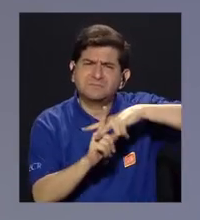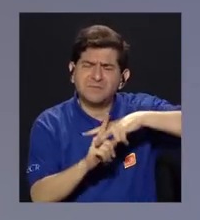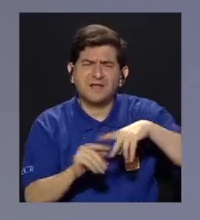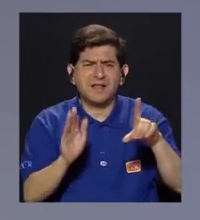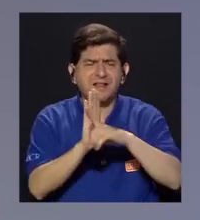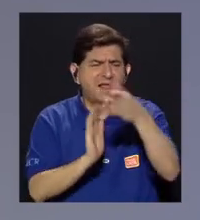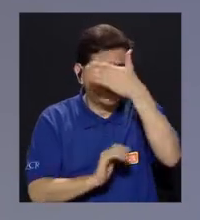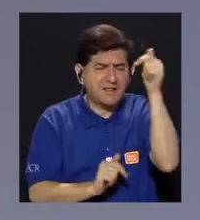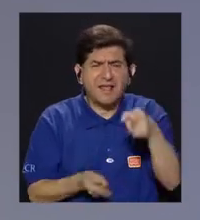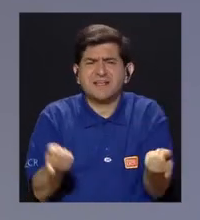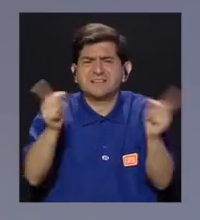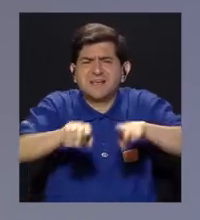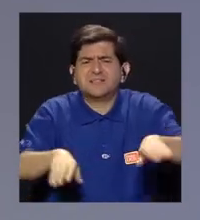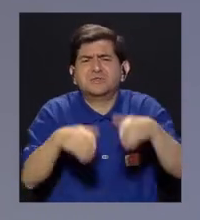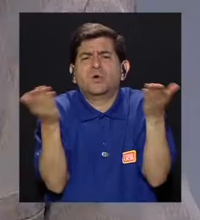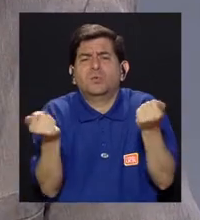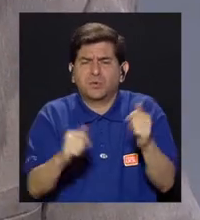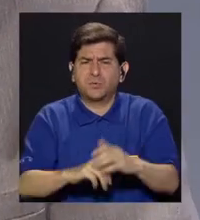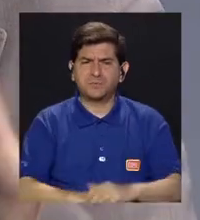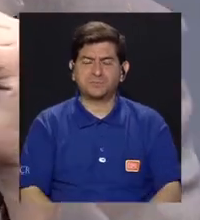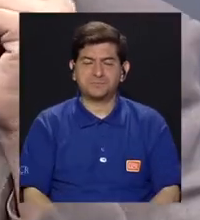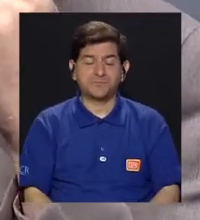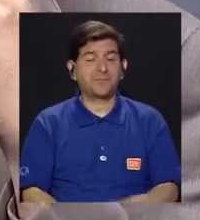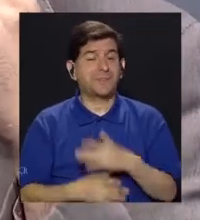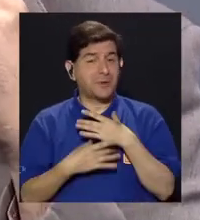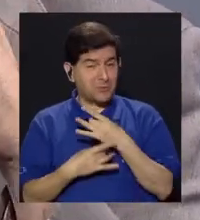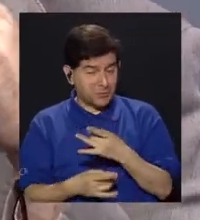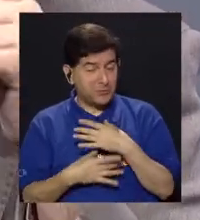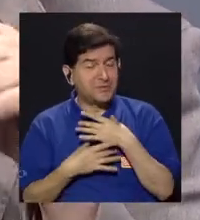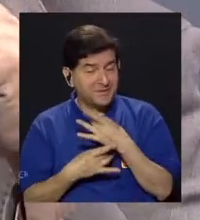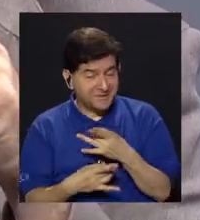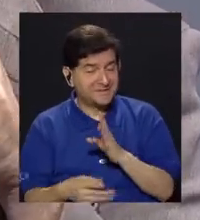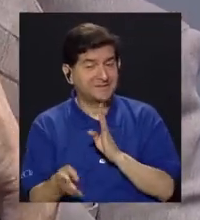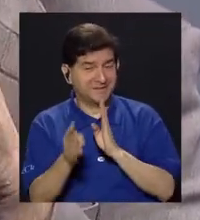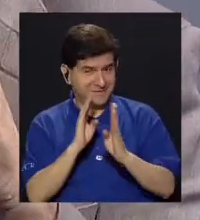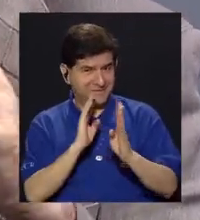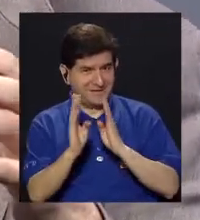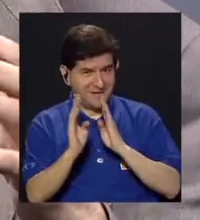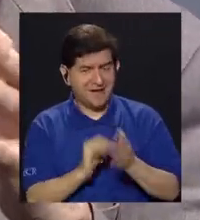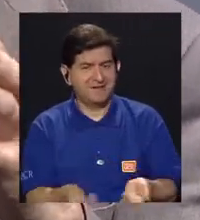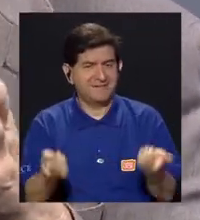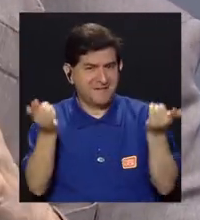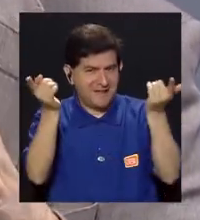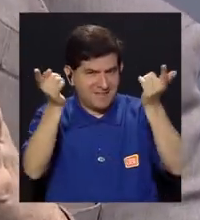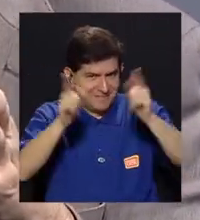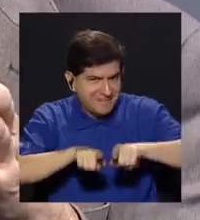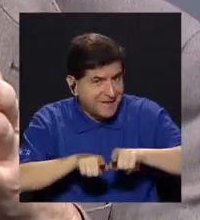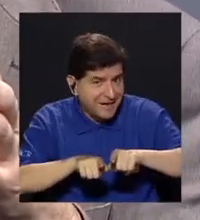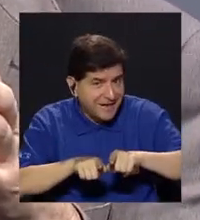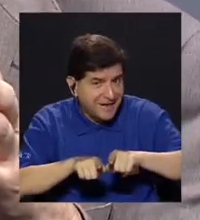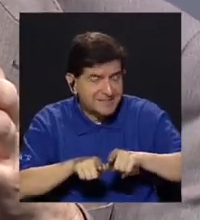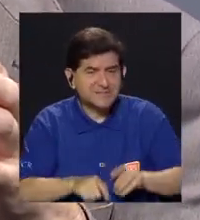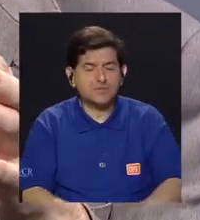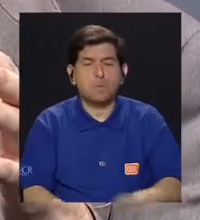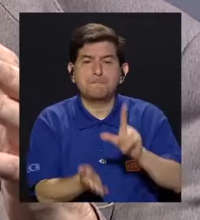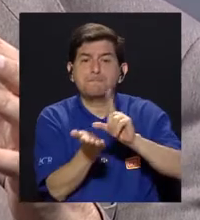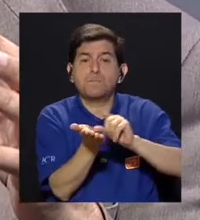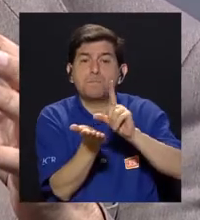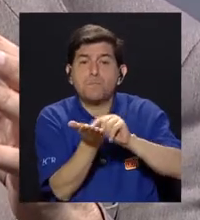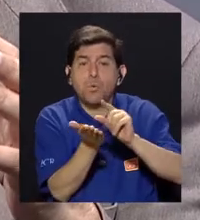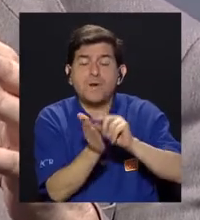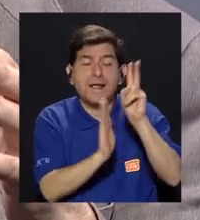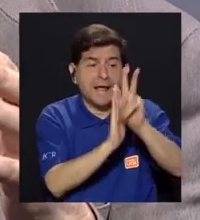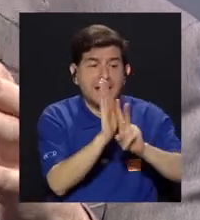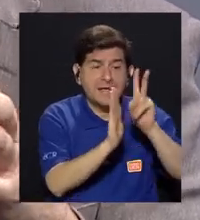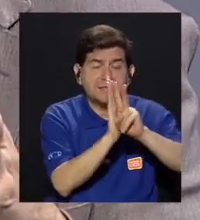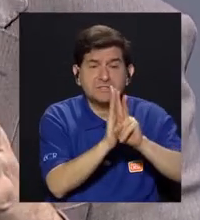el derecho al olvido en casos como esos vea qué interesante porque estamos hablando de caso sólo de sostén de de publicación